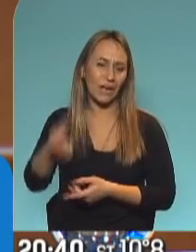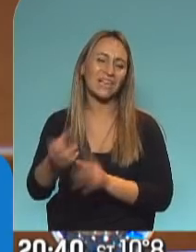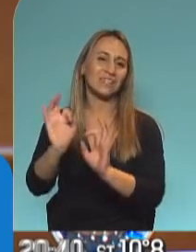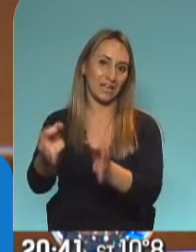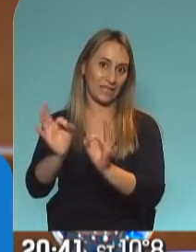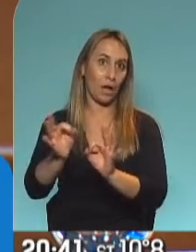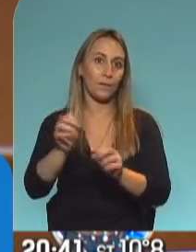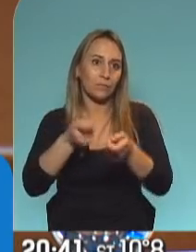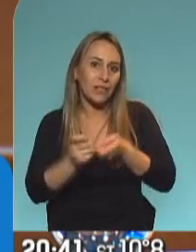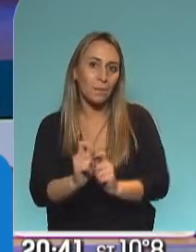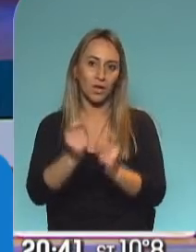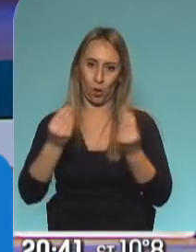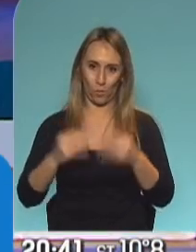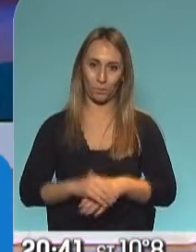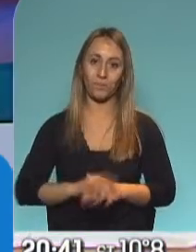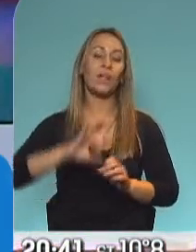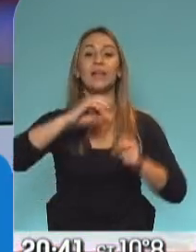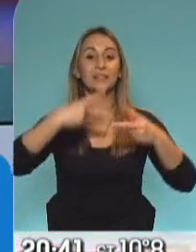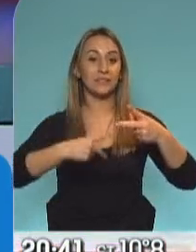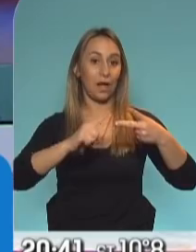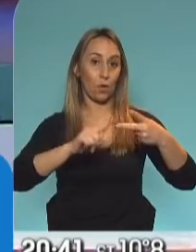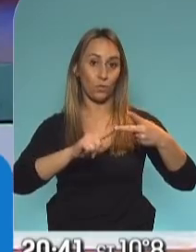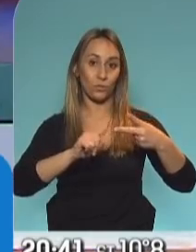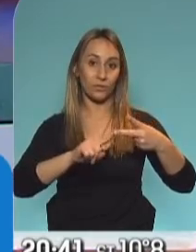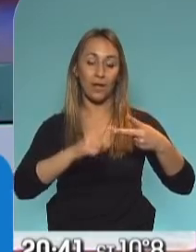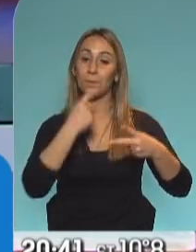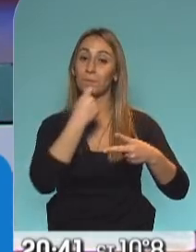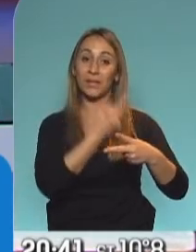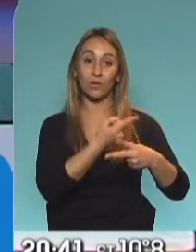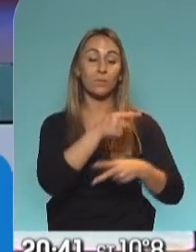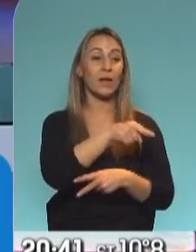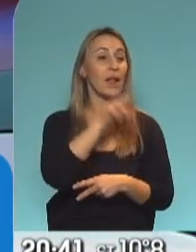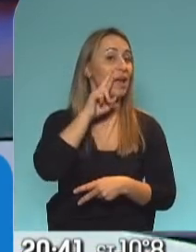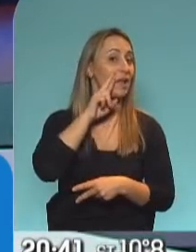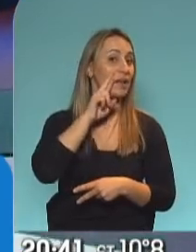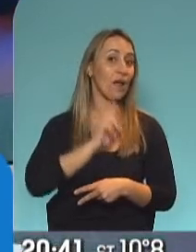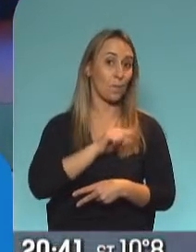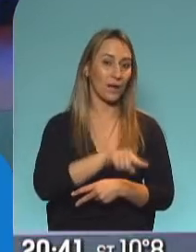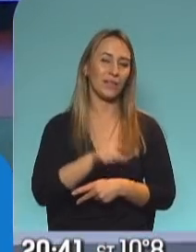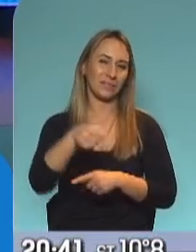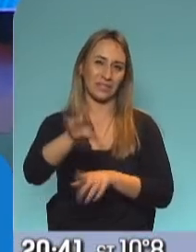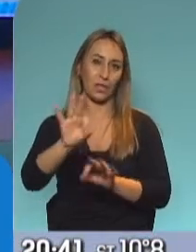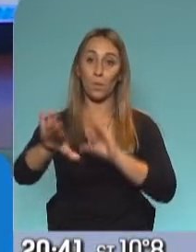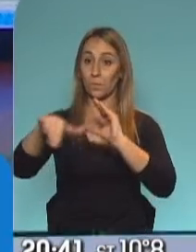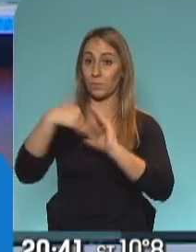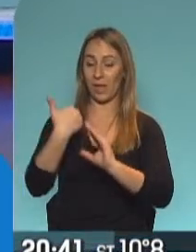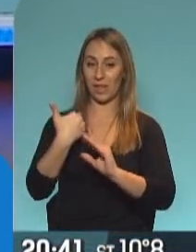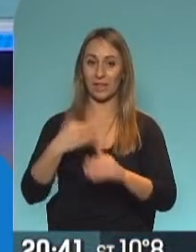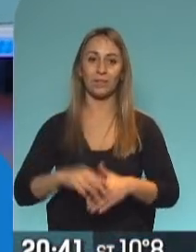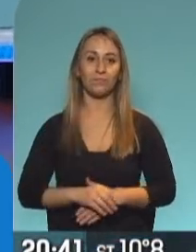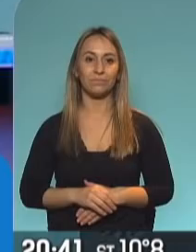tiene que hacer. Vamos con la segunda pregunta para María Fernanda Raberta. Como ya les dije, a través de nuestro mail la tienen que hacer